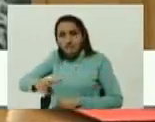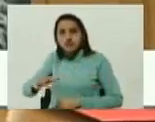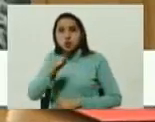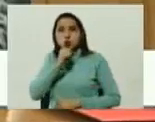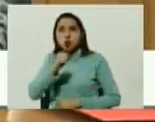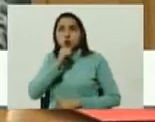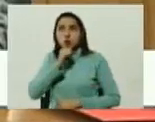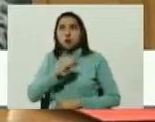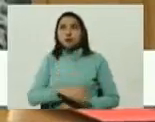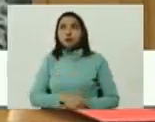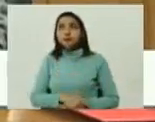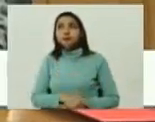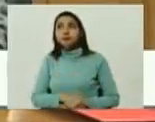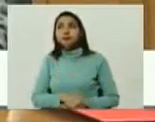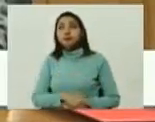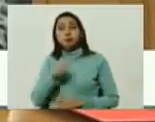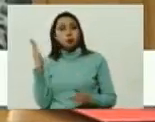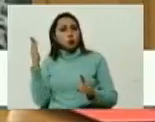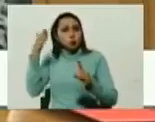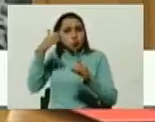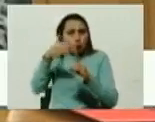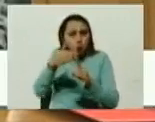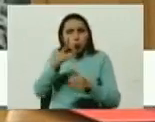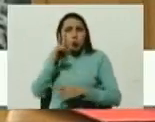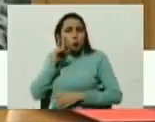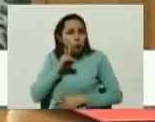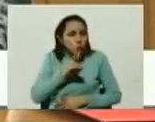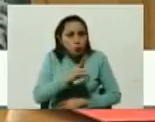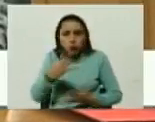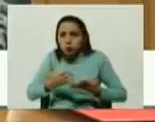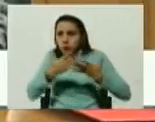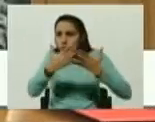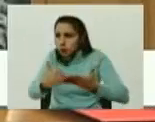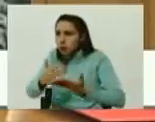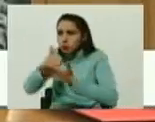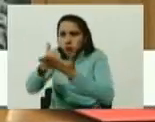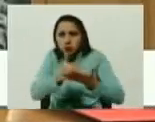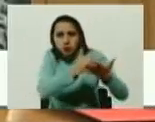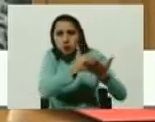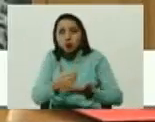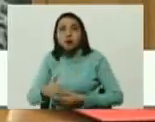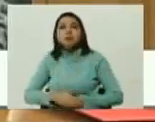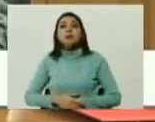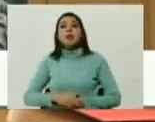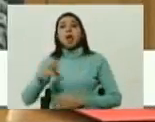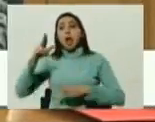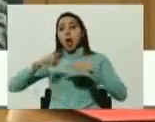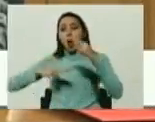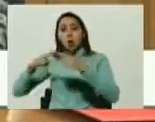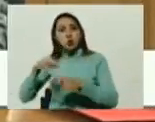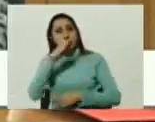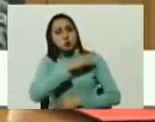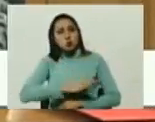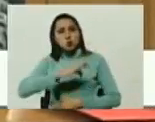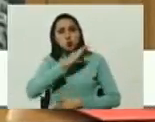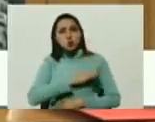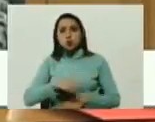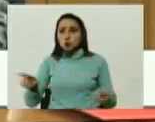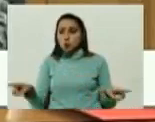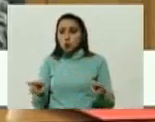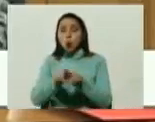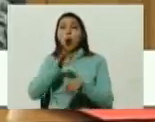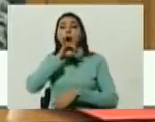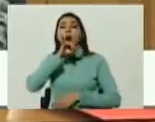el cual busca visibilizar su contribución en la construcción de las sociedades como sujeto